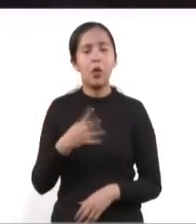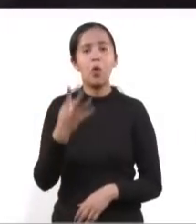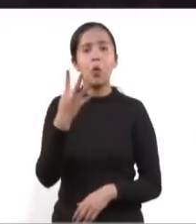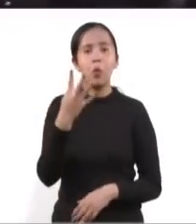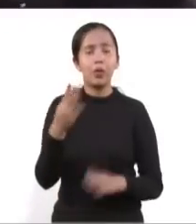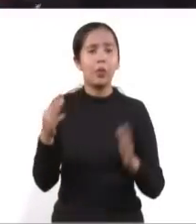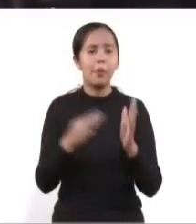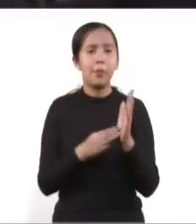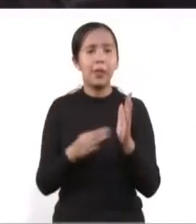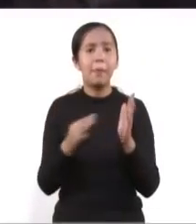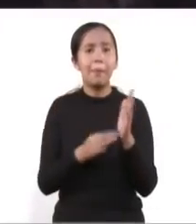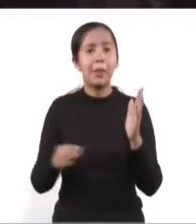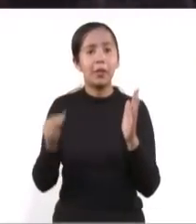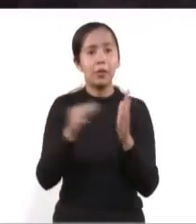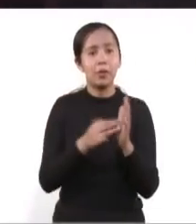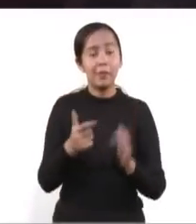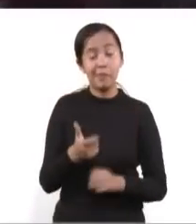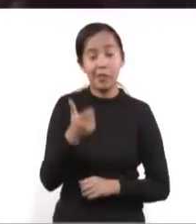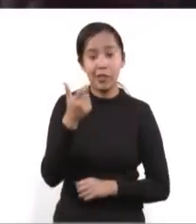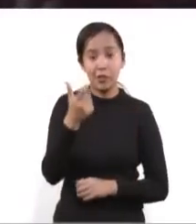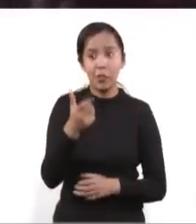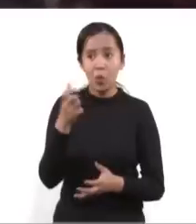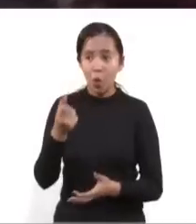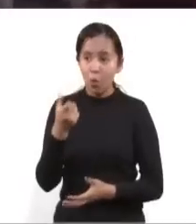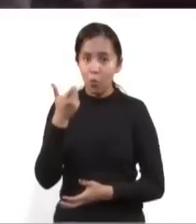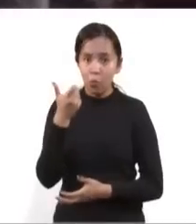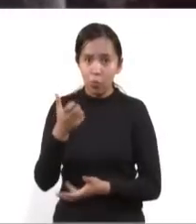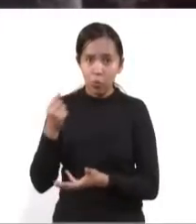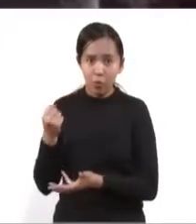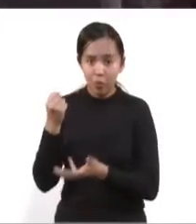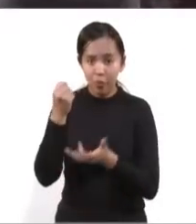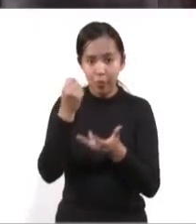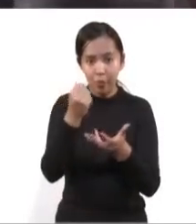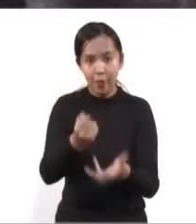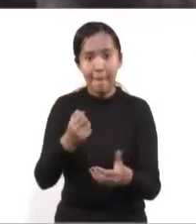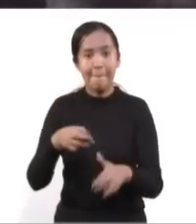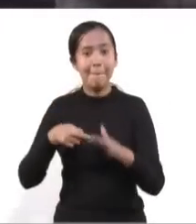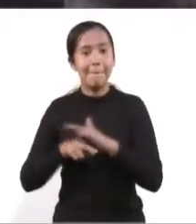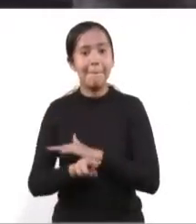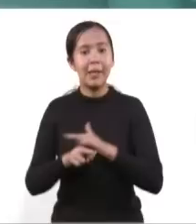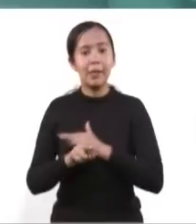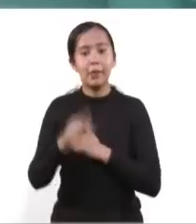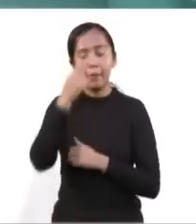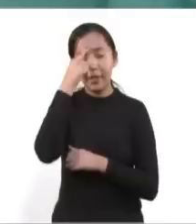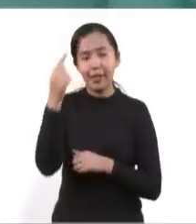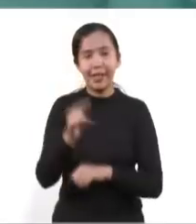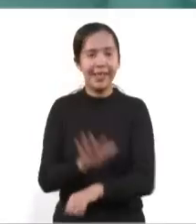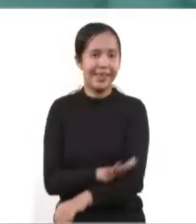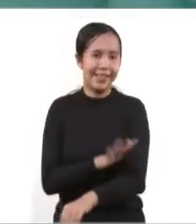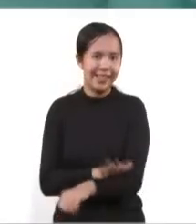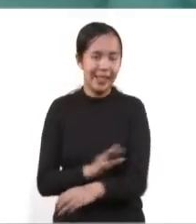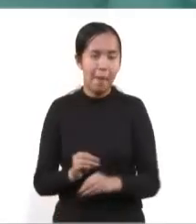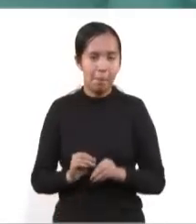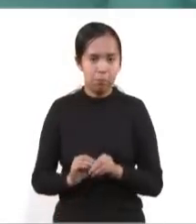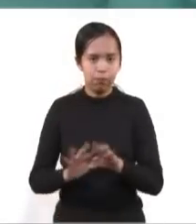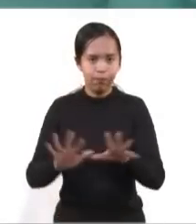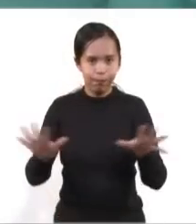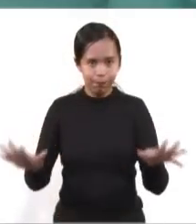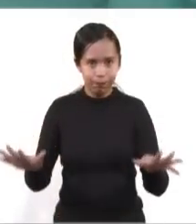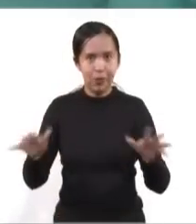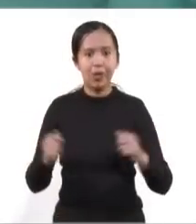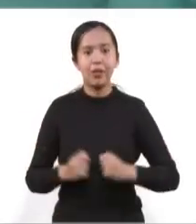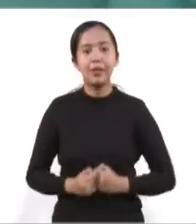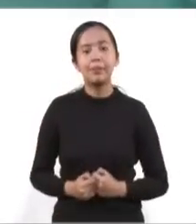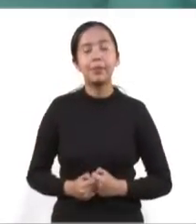de pesos, inversión sin precedente en el metro para el sistema de suministro eléctrico. Para